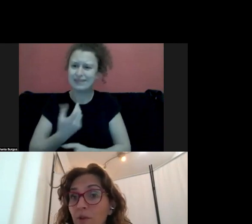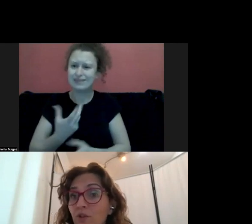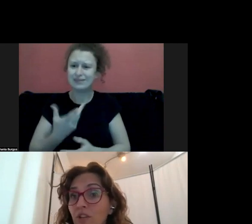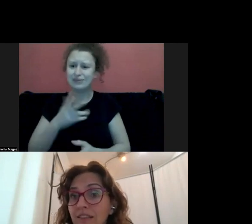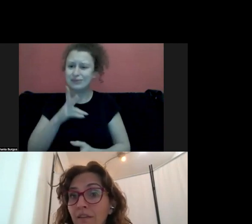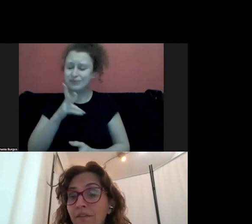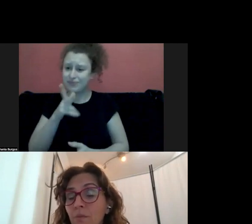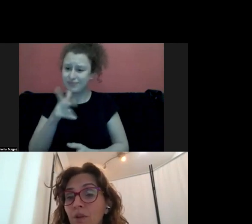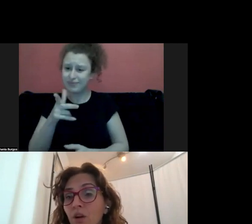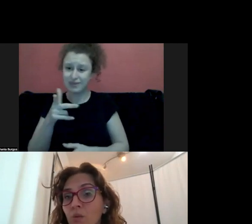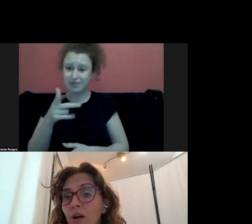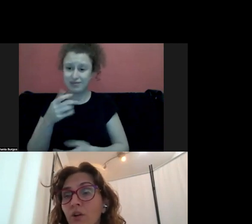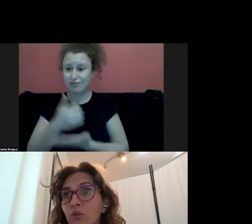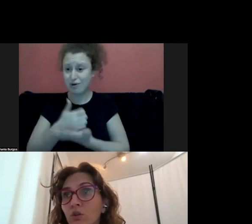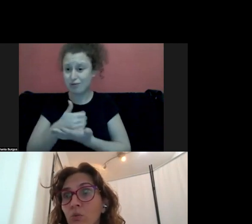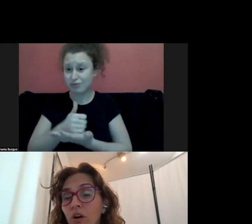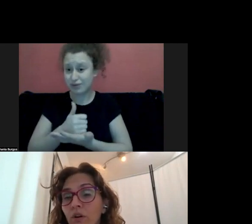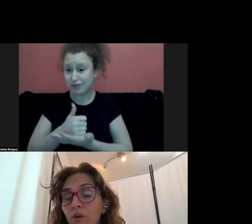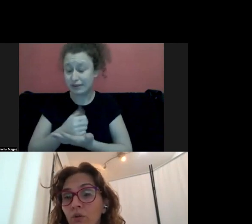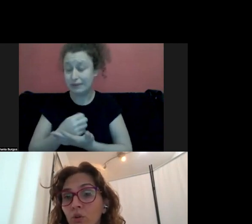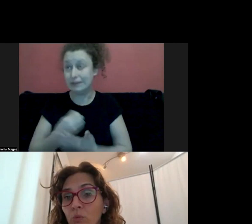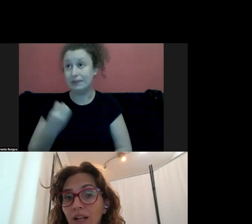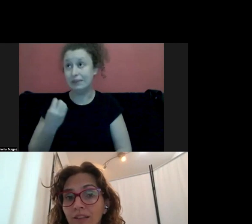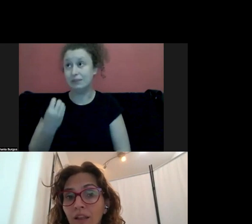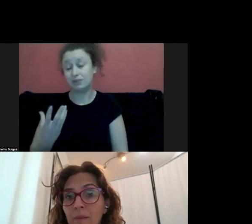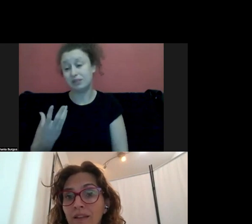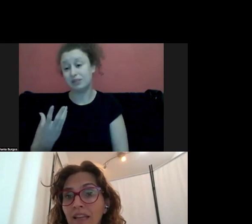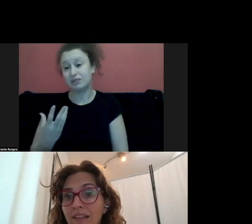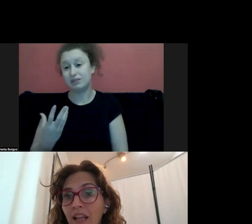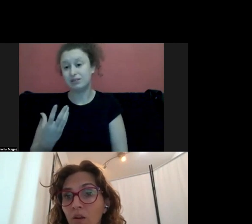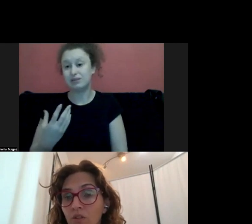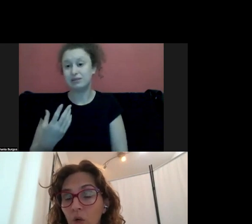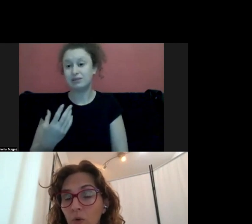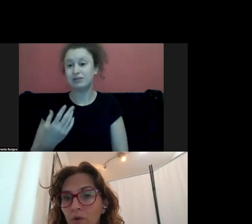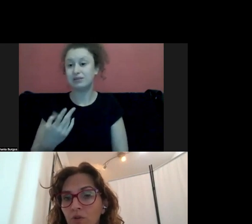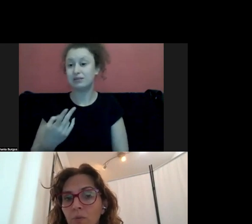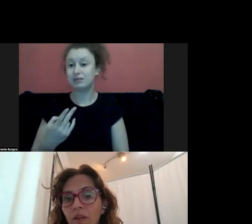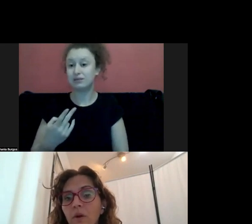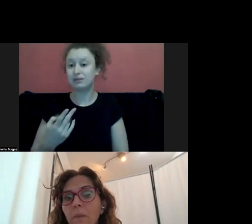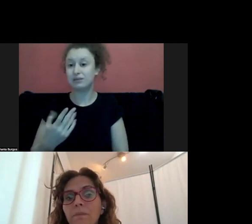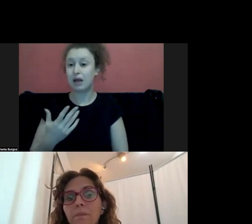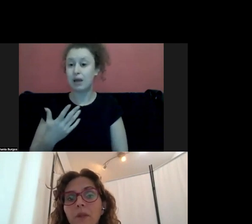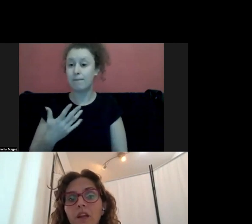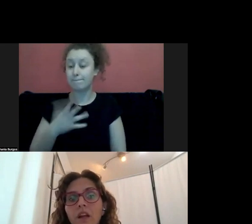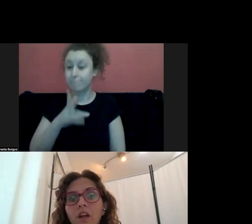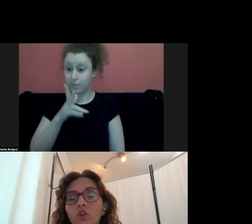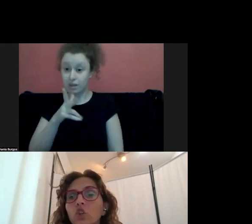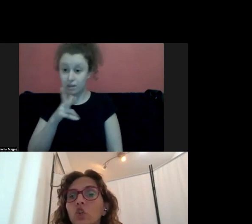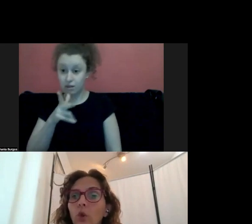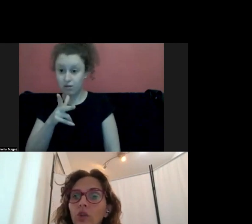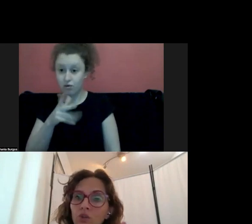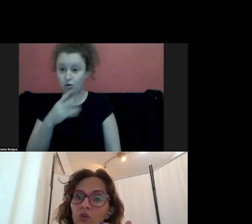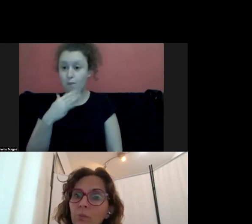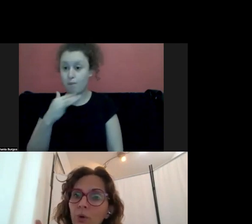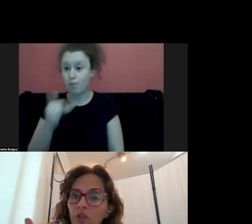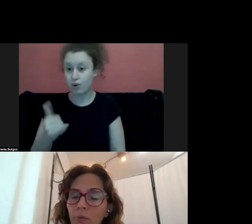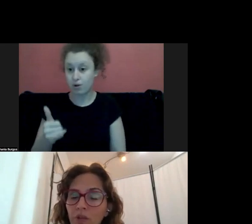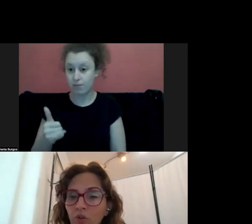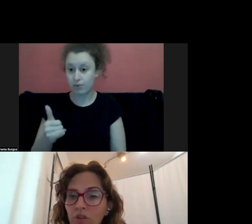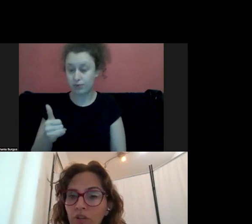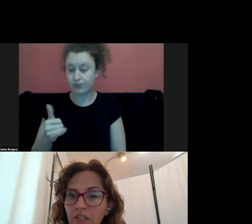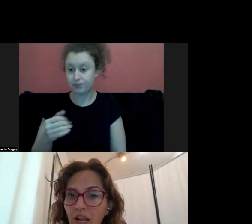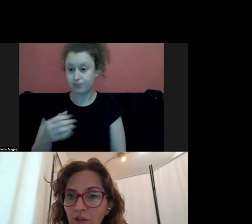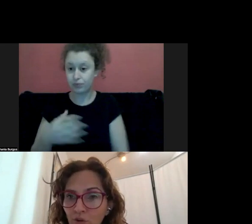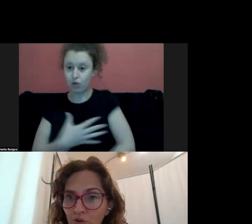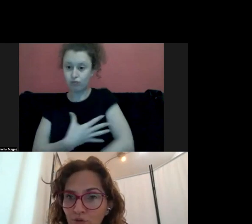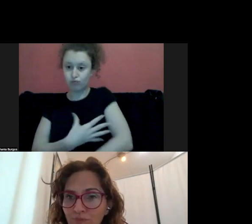durante los años de lactancia, mi hijo mayor tomó lactancia materna hasta los 5 años y medio. Todos esos